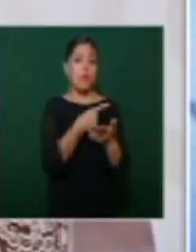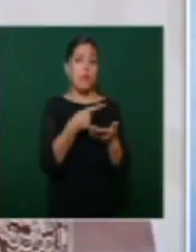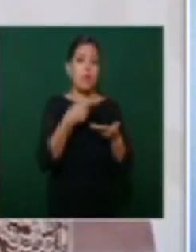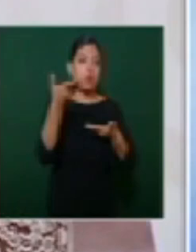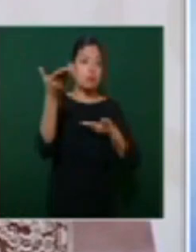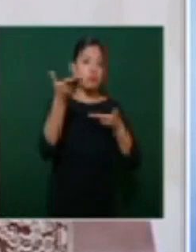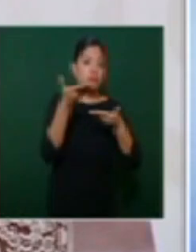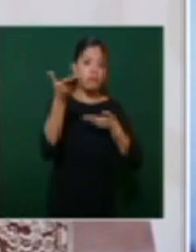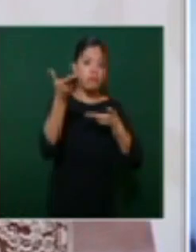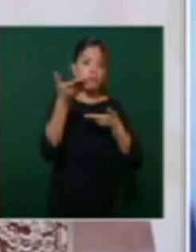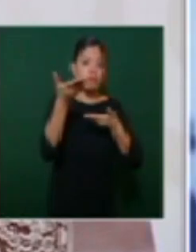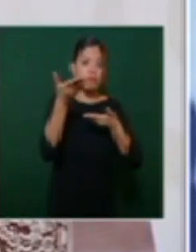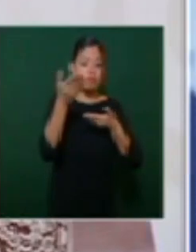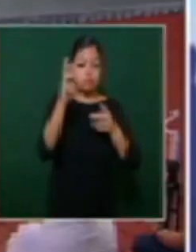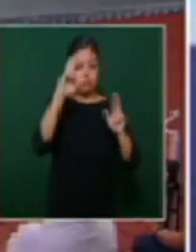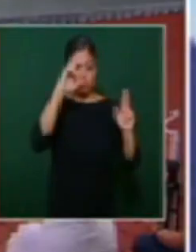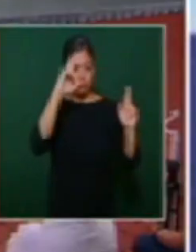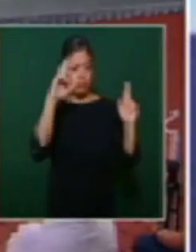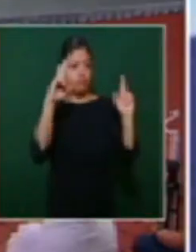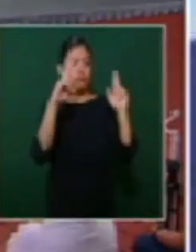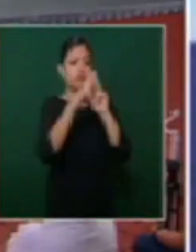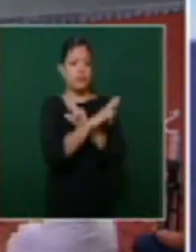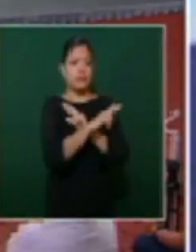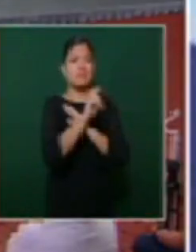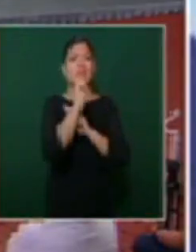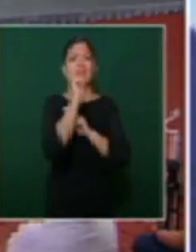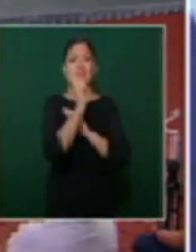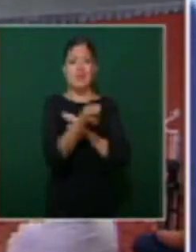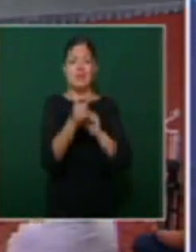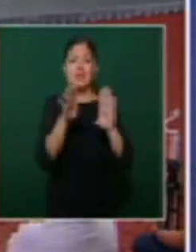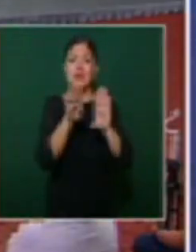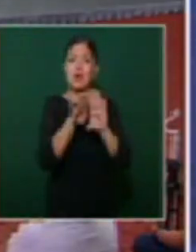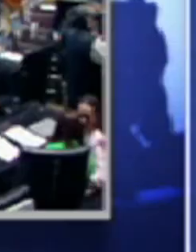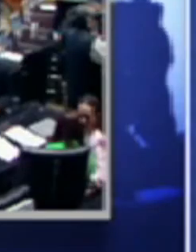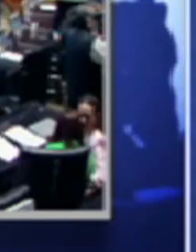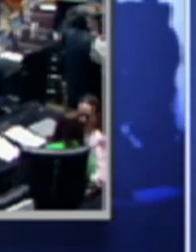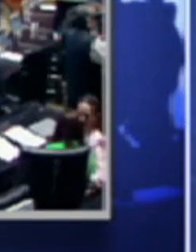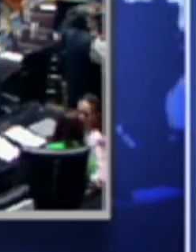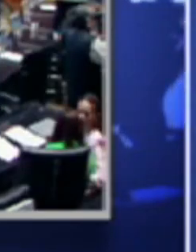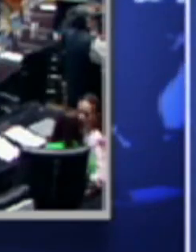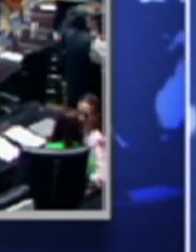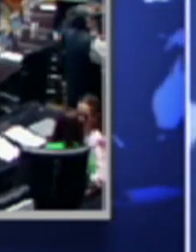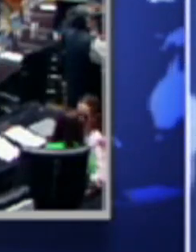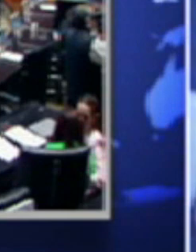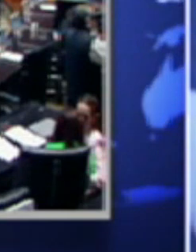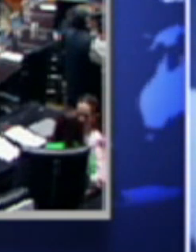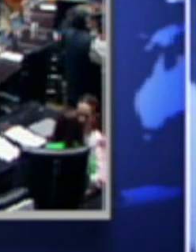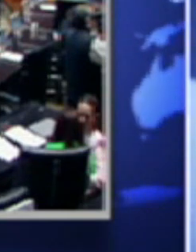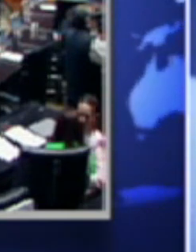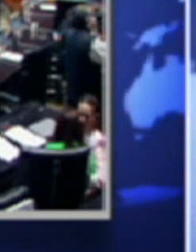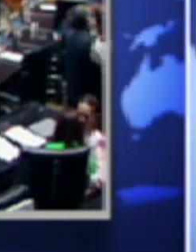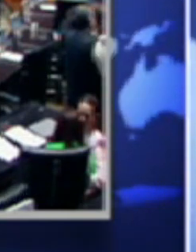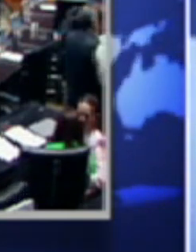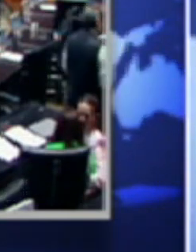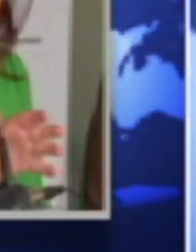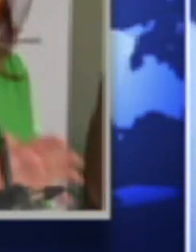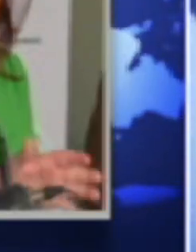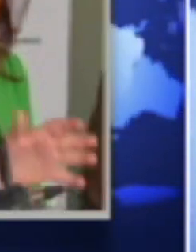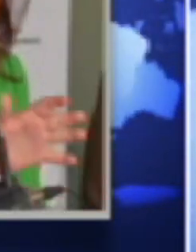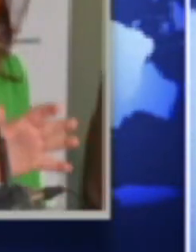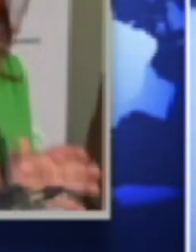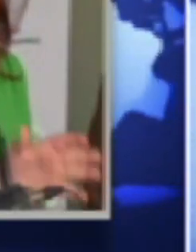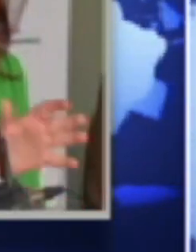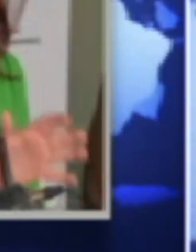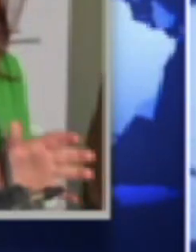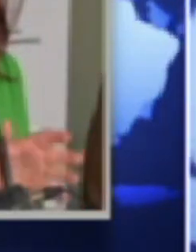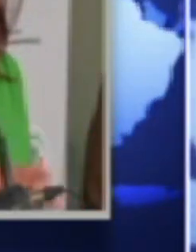no destruyan a nuestros órganos electorales, porque si destruyen a nuestros órganos electorales estamos perdidos, es la parte que no